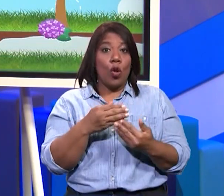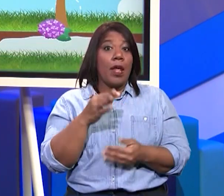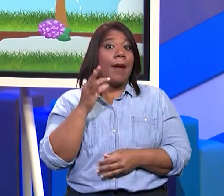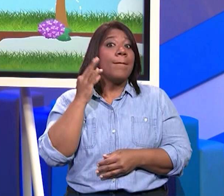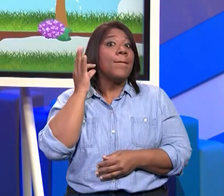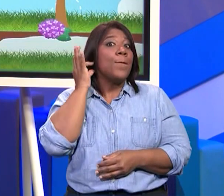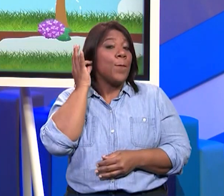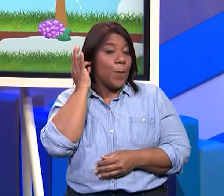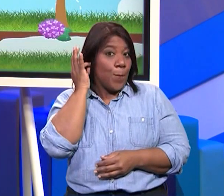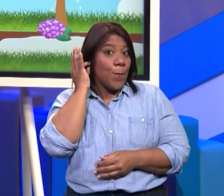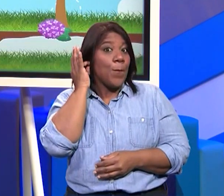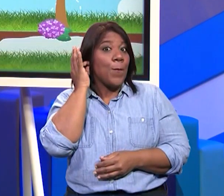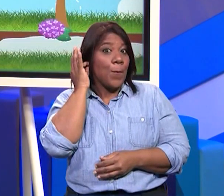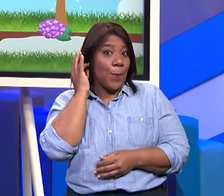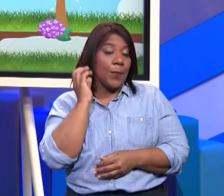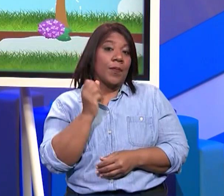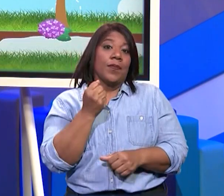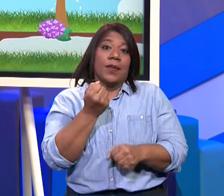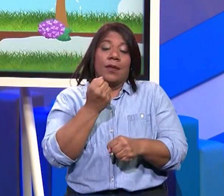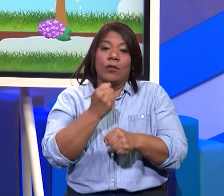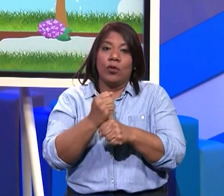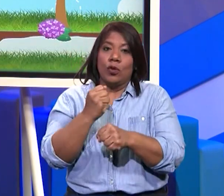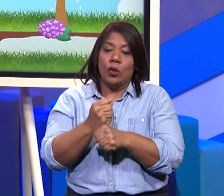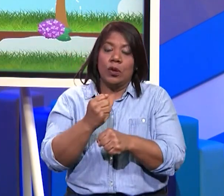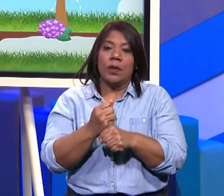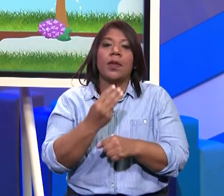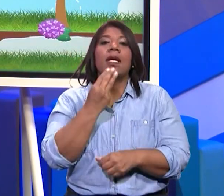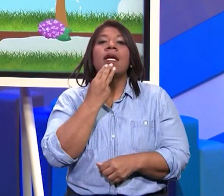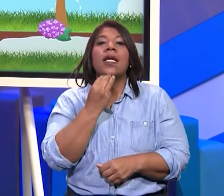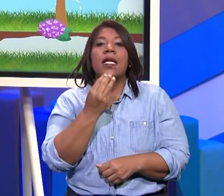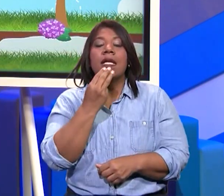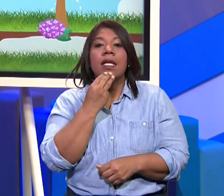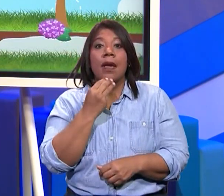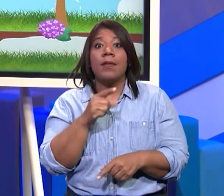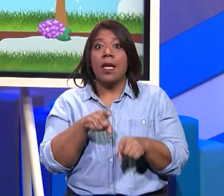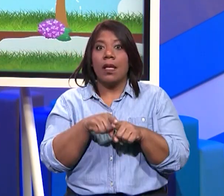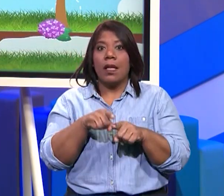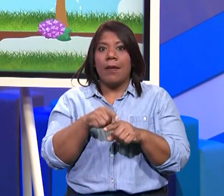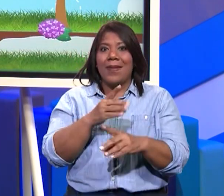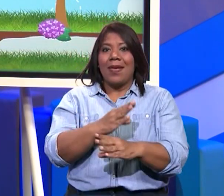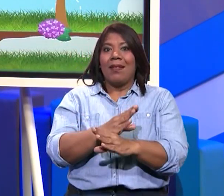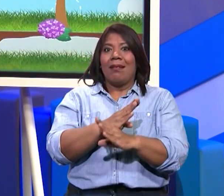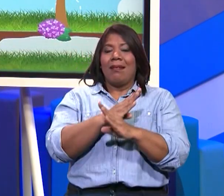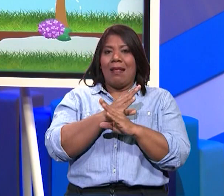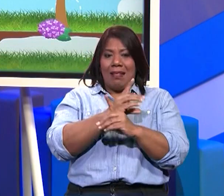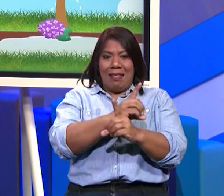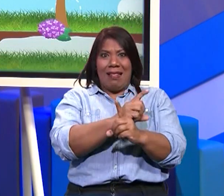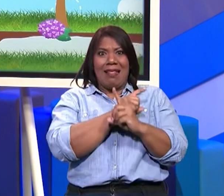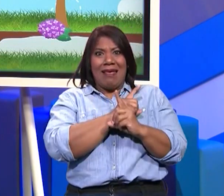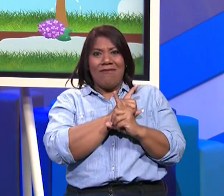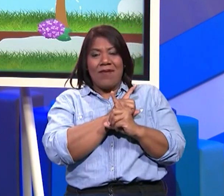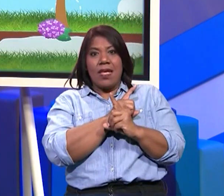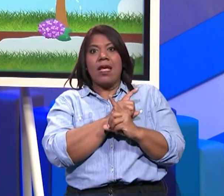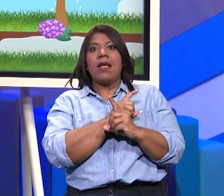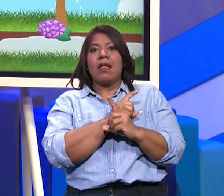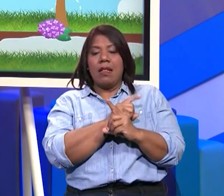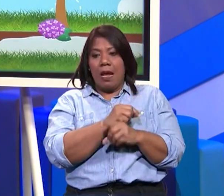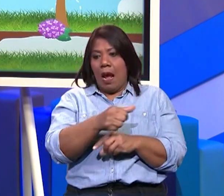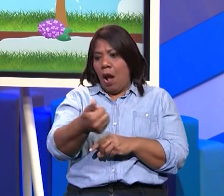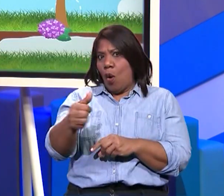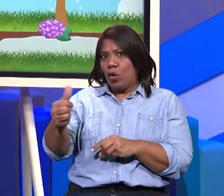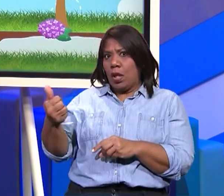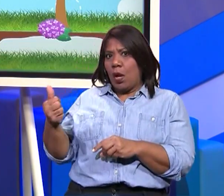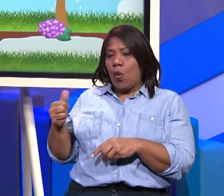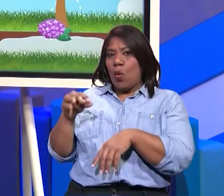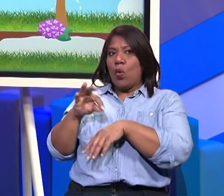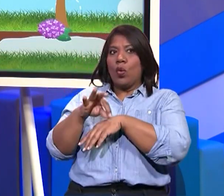muchas actividades dentro de la colmena. Fabricar la miel, defender a la colmena también, ¿verdad? Elaborar